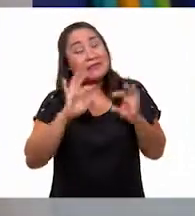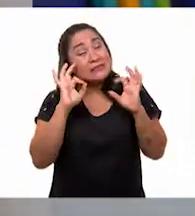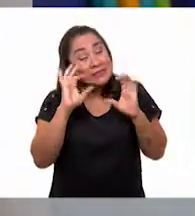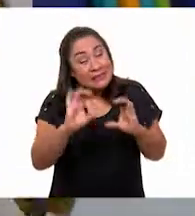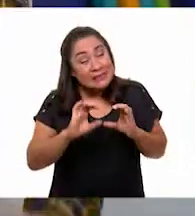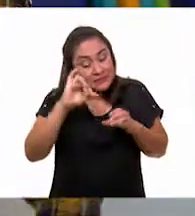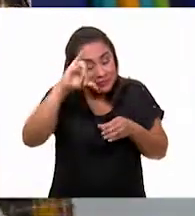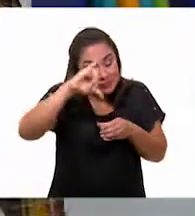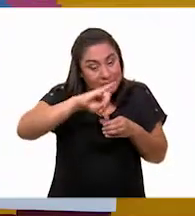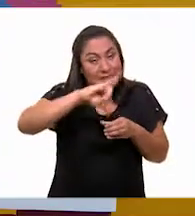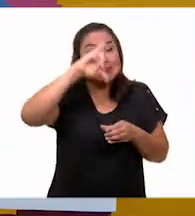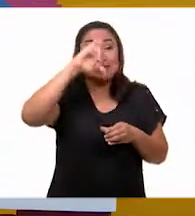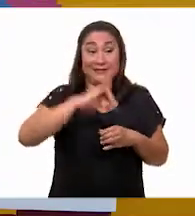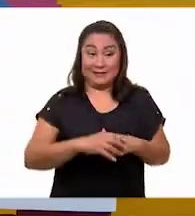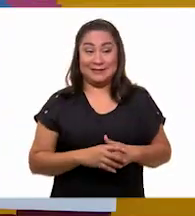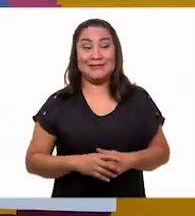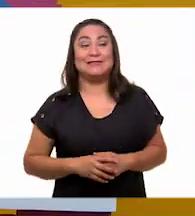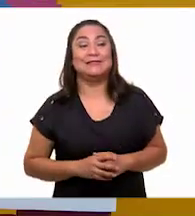sola gotita.